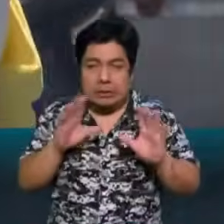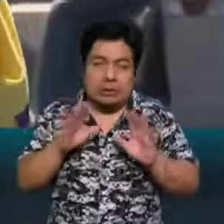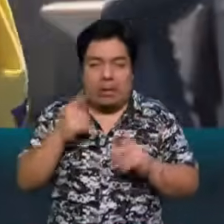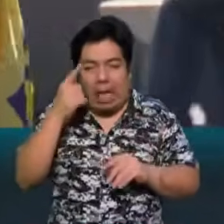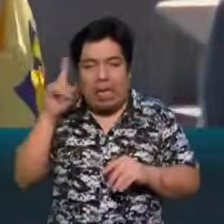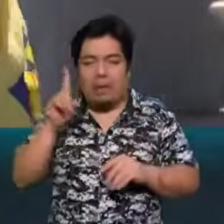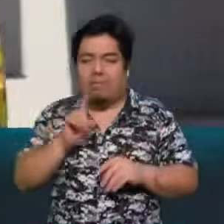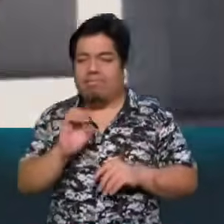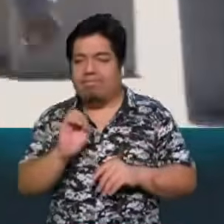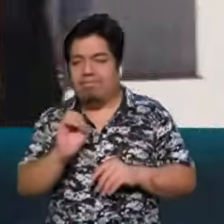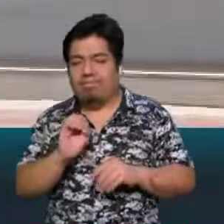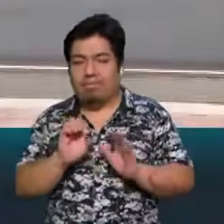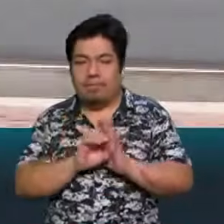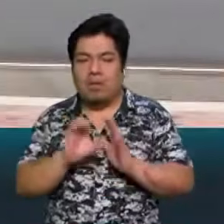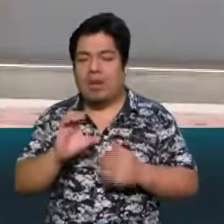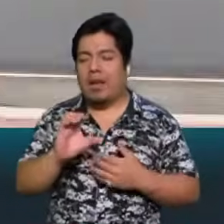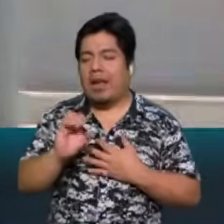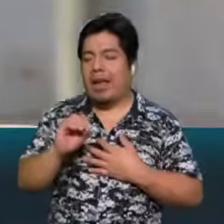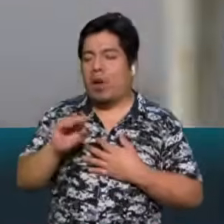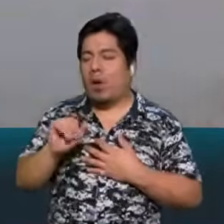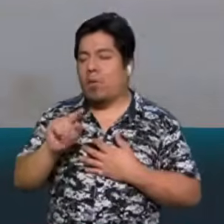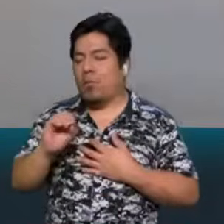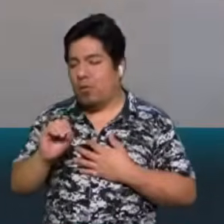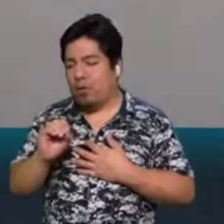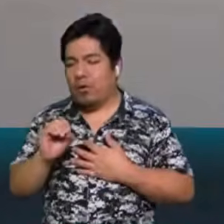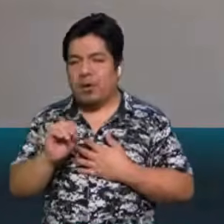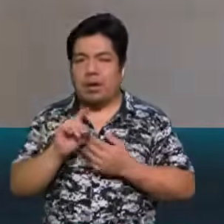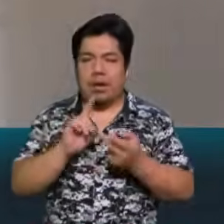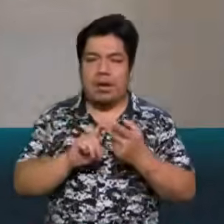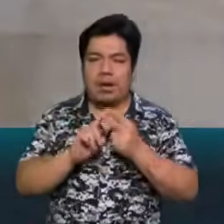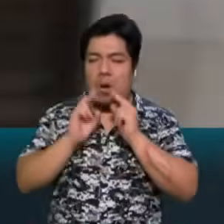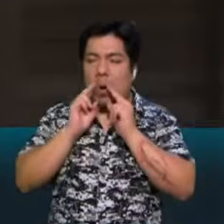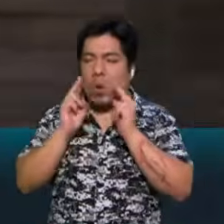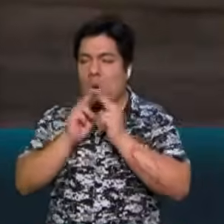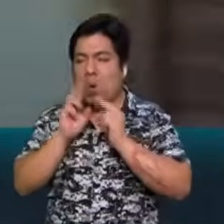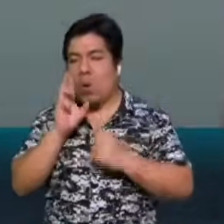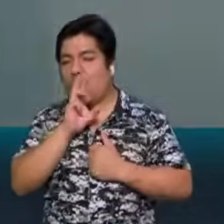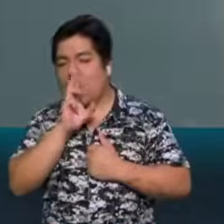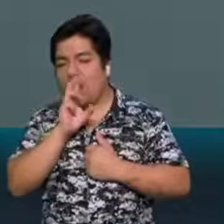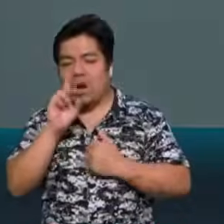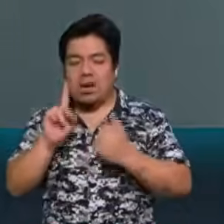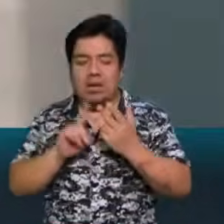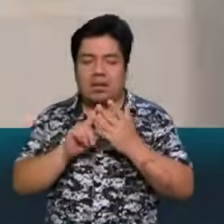facilidad que es comunismo o que la Unión Soviética o